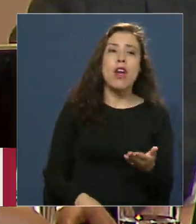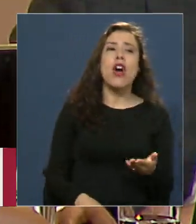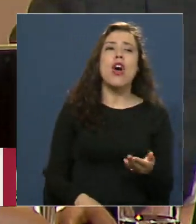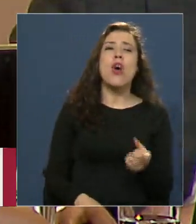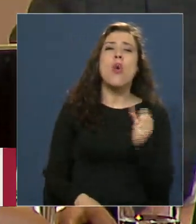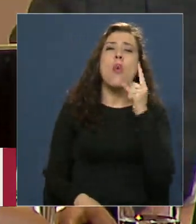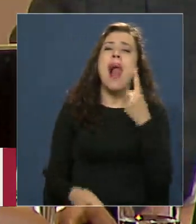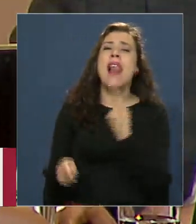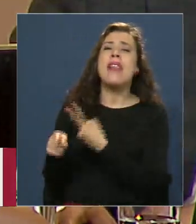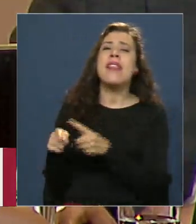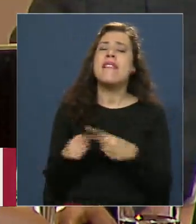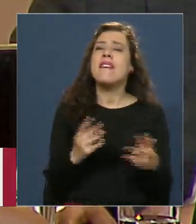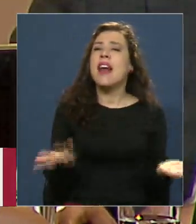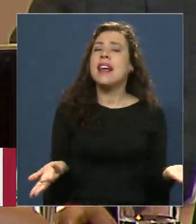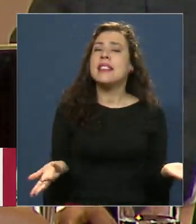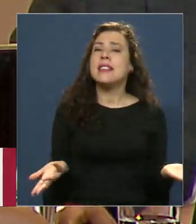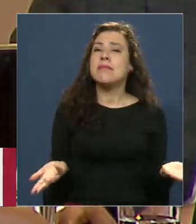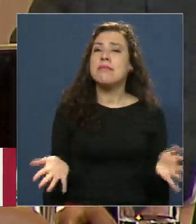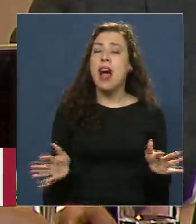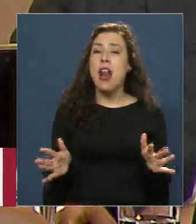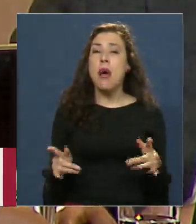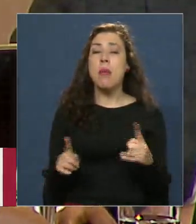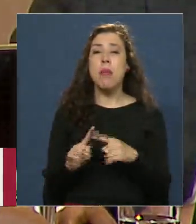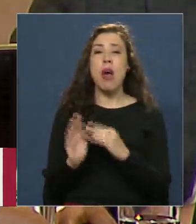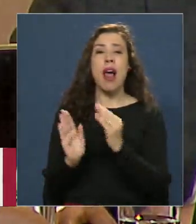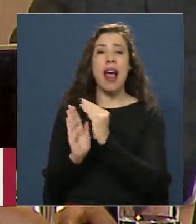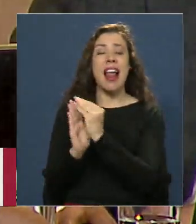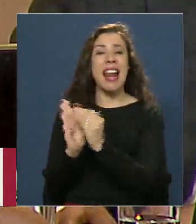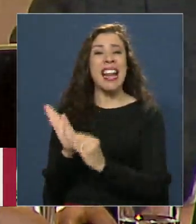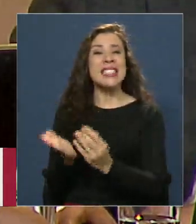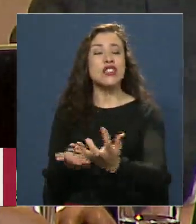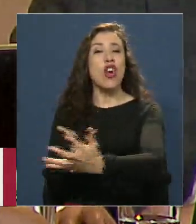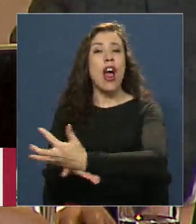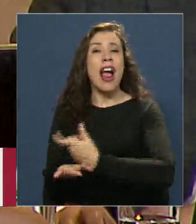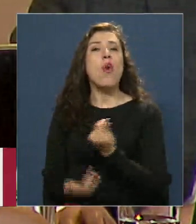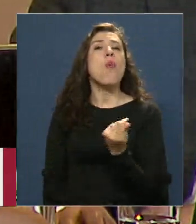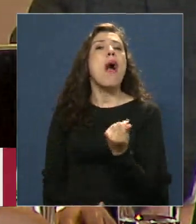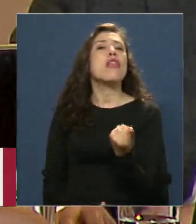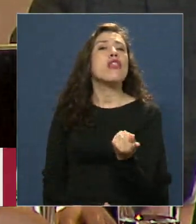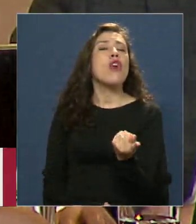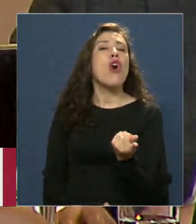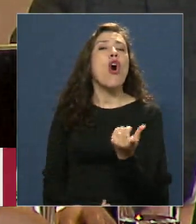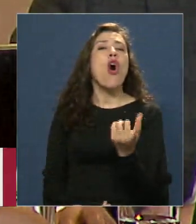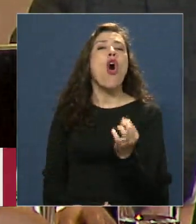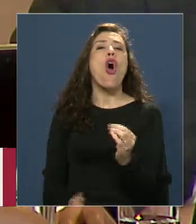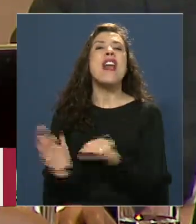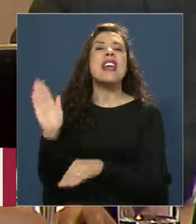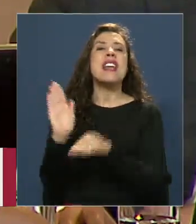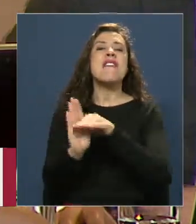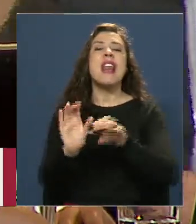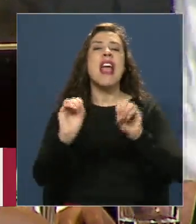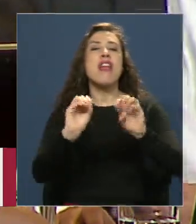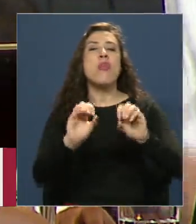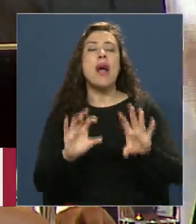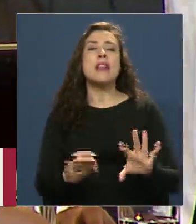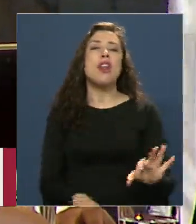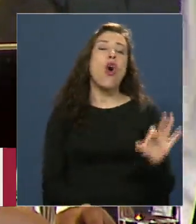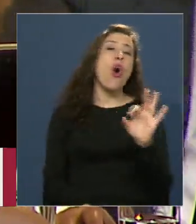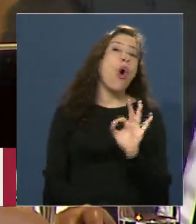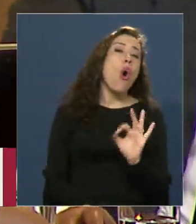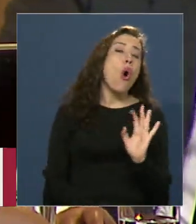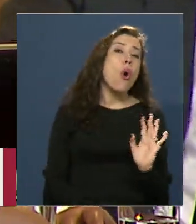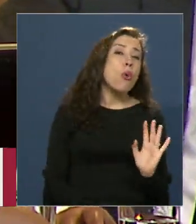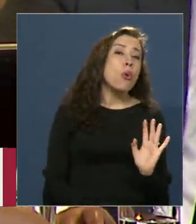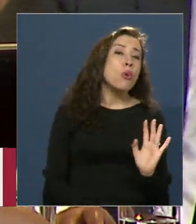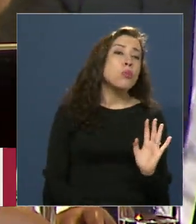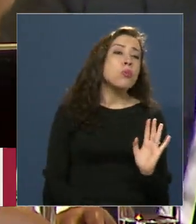la diferencia? ¿Será por el registro de ingreso? ¿Será por el nivel educativo? ¿Será